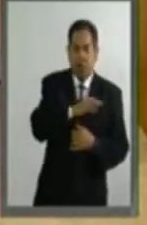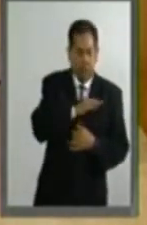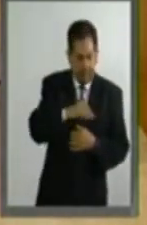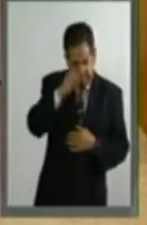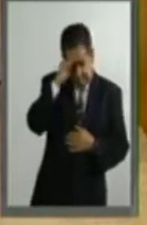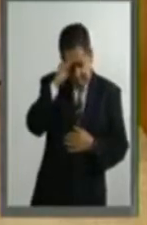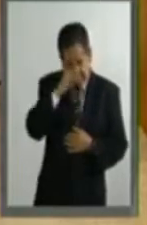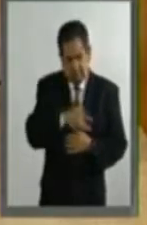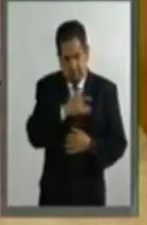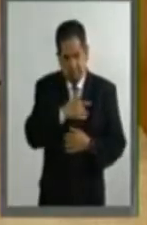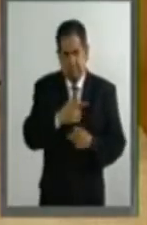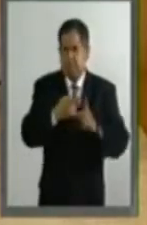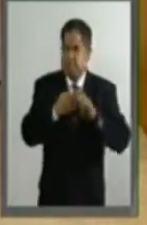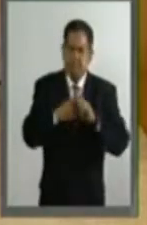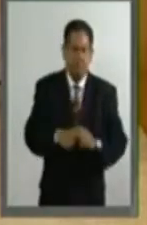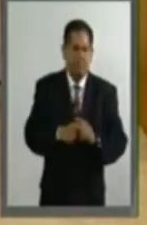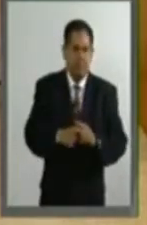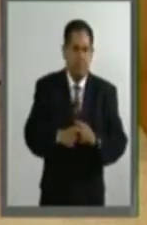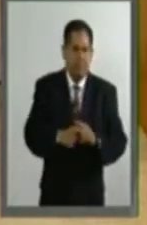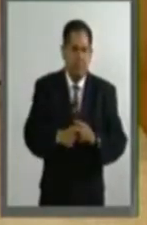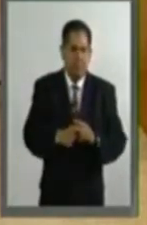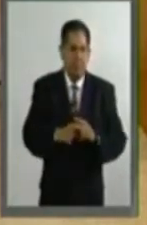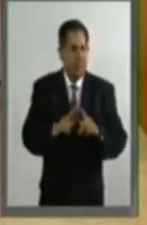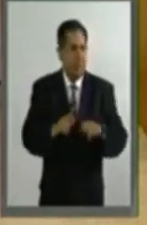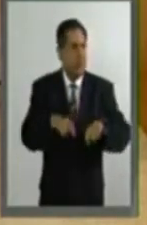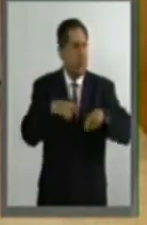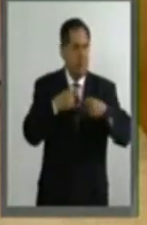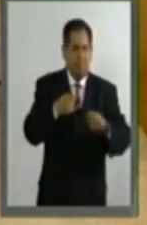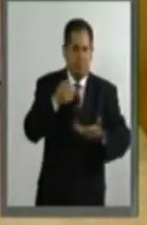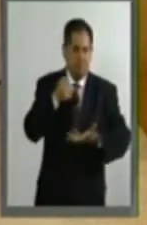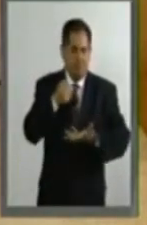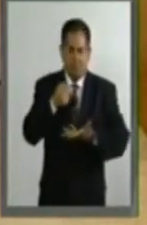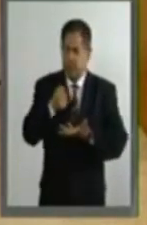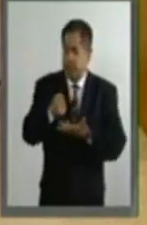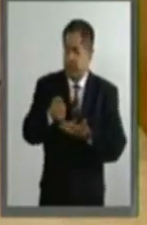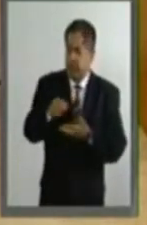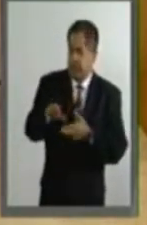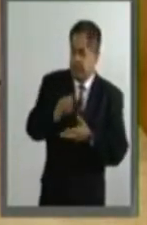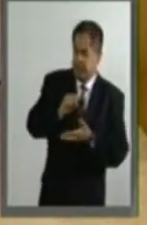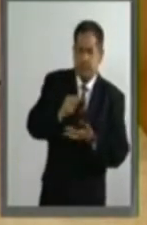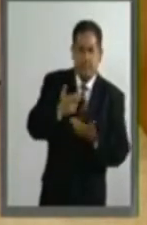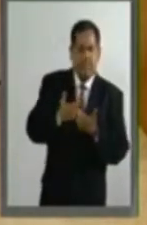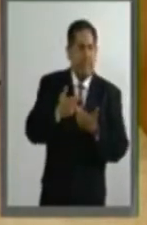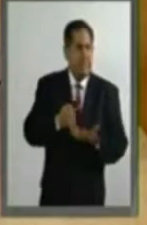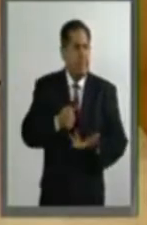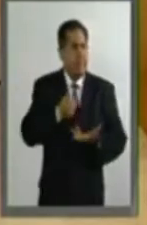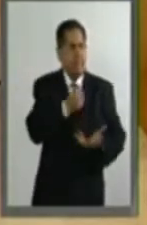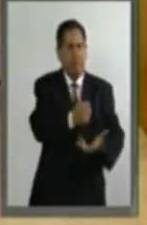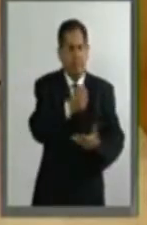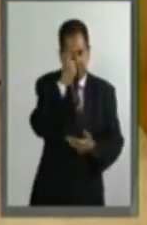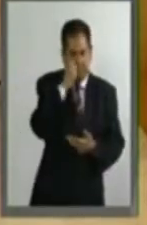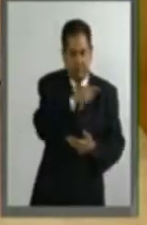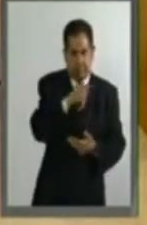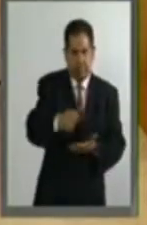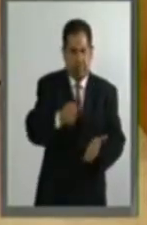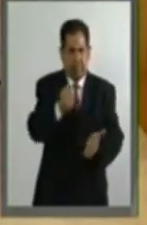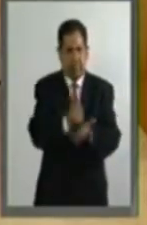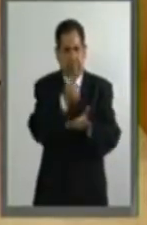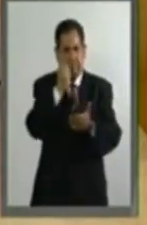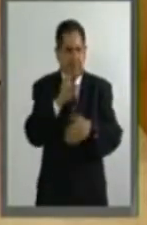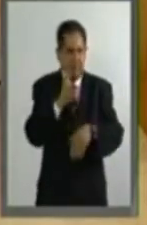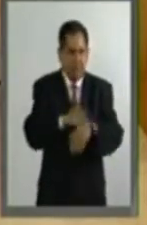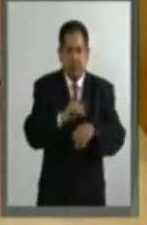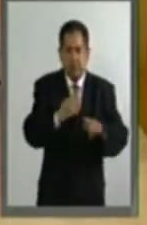caso, generar una suficiencia presupuestal y, consecuentemente, aprobar,